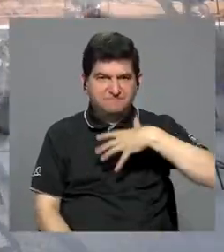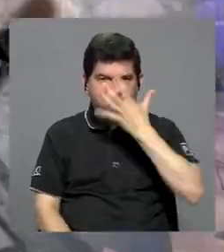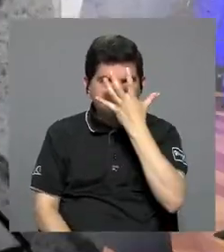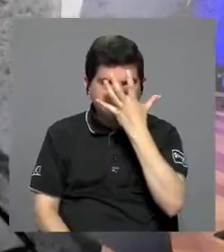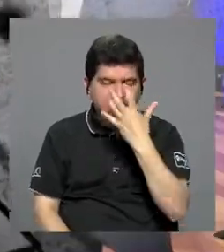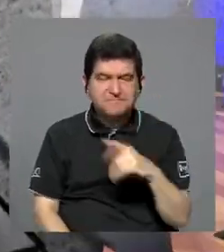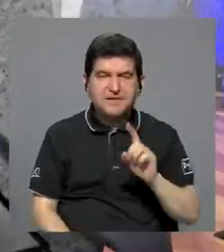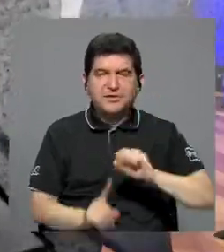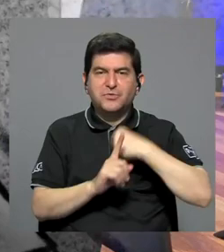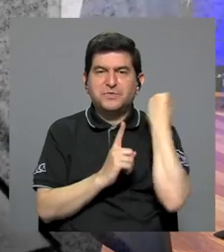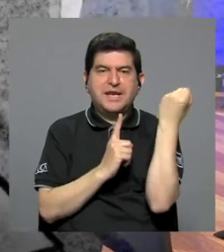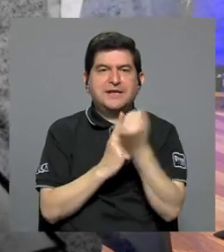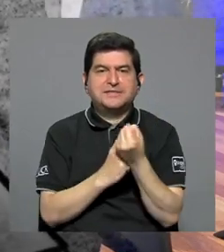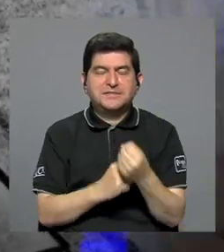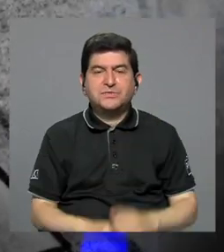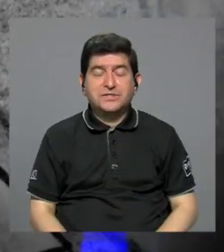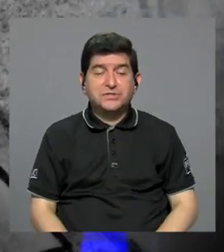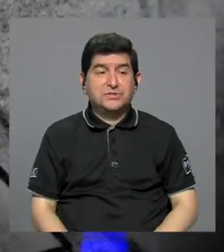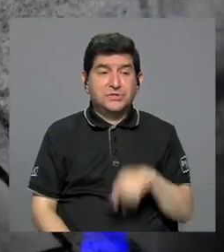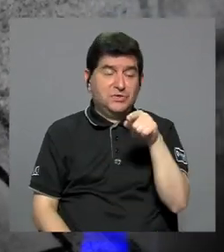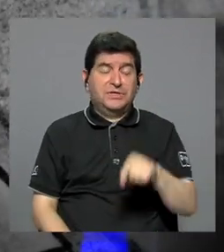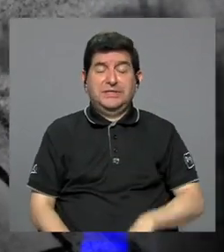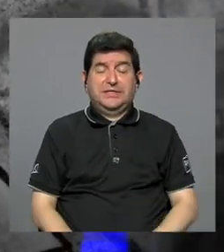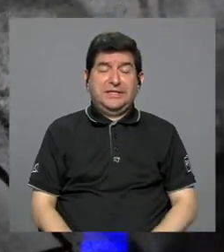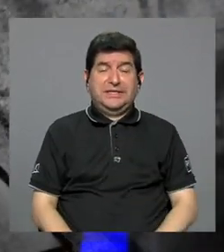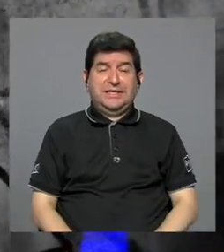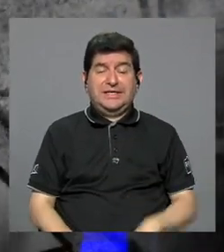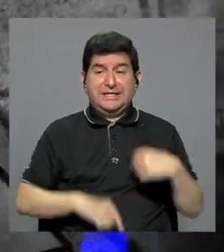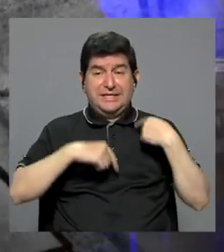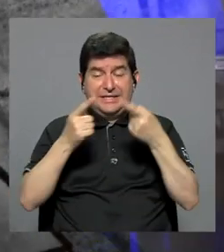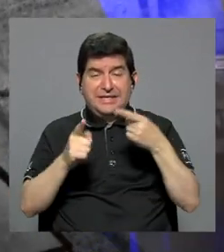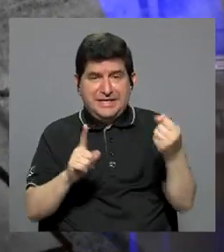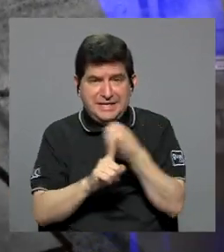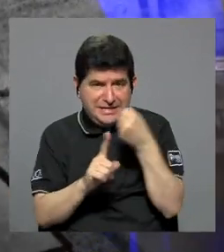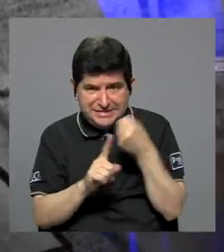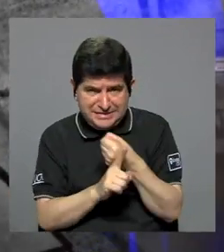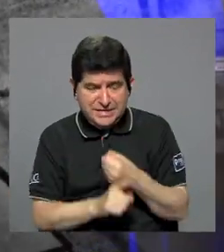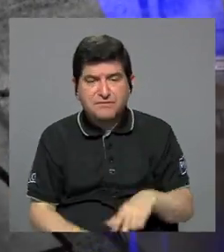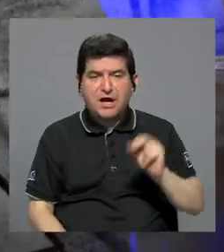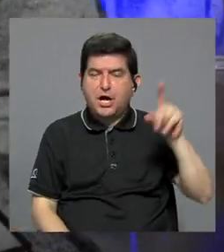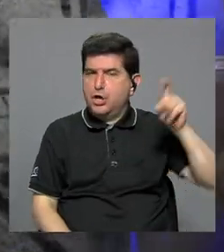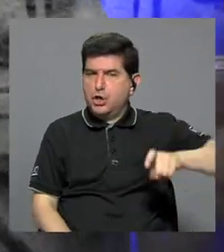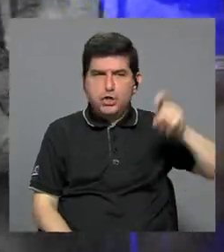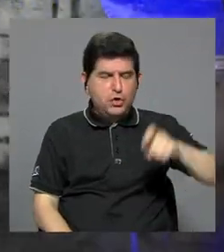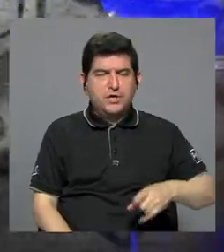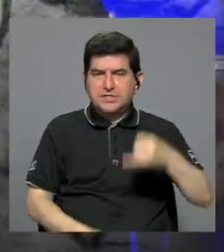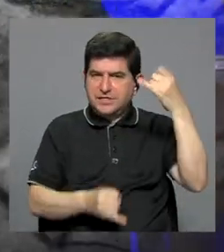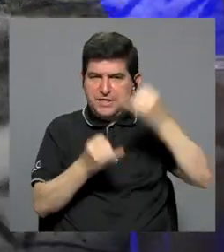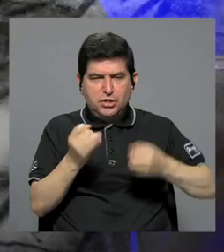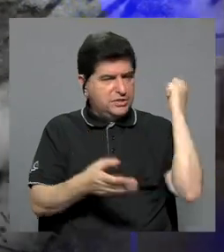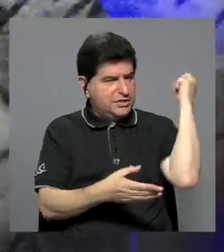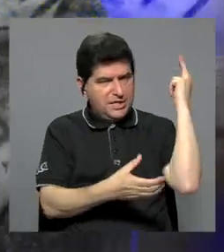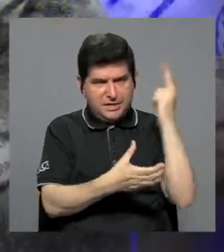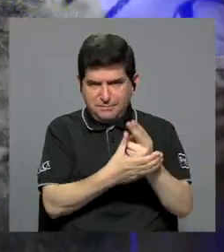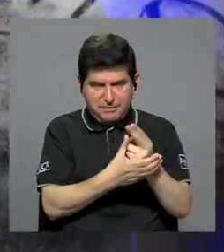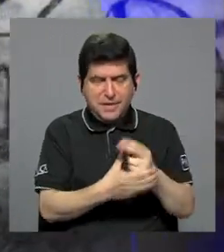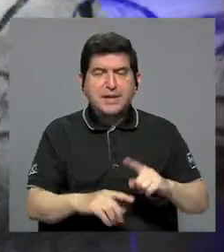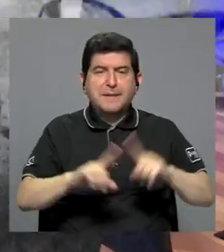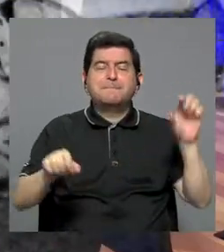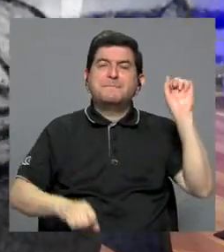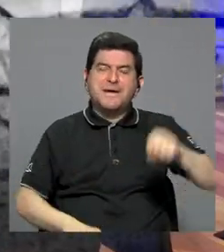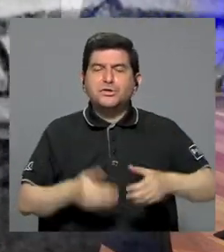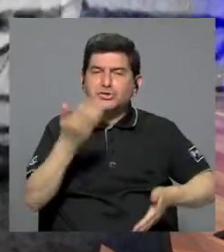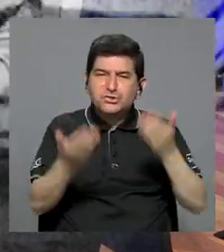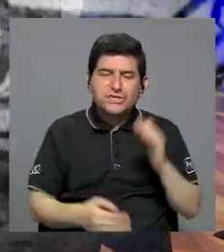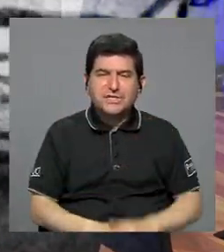llega en una situación extrema a la violencia, y que no necesariamente termina en un homicidio, pero hay una